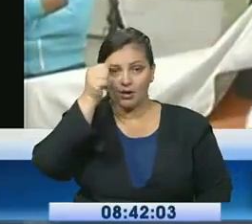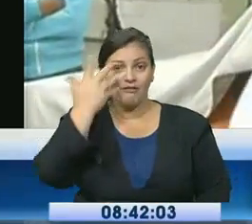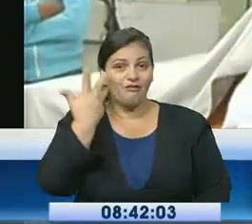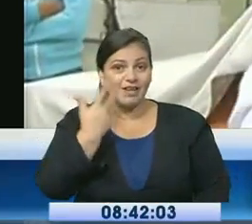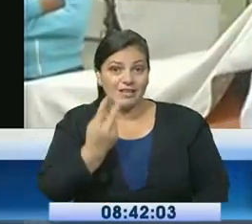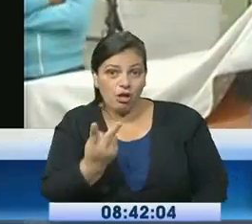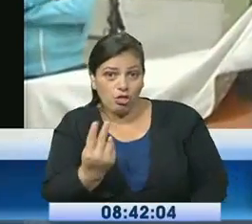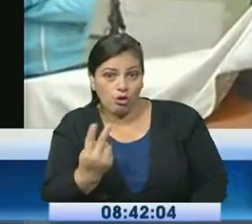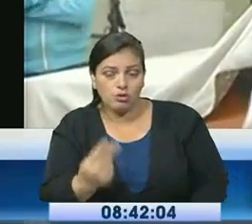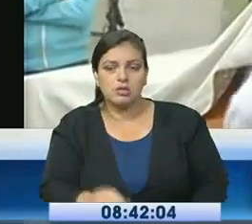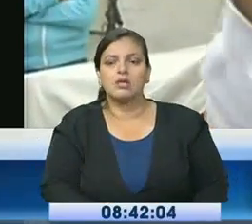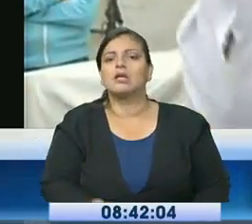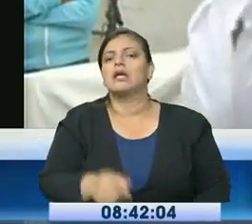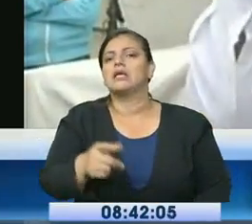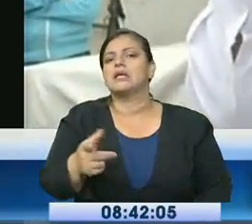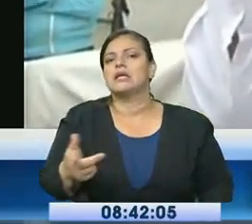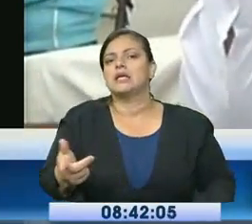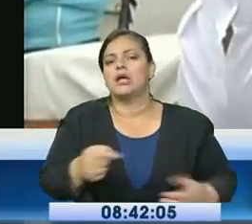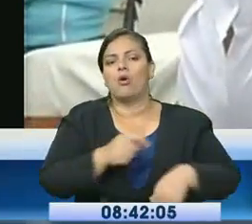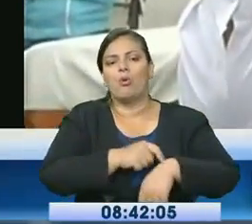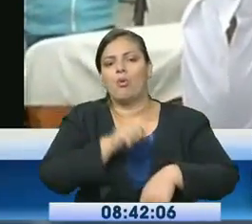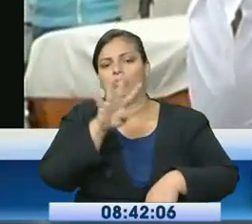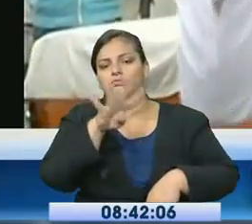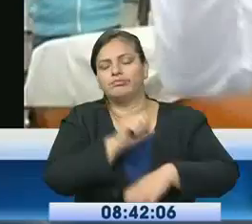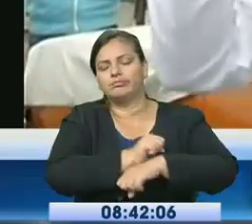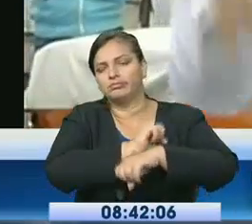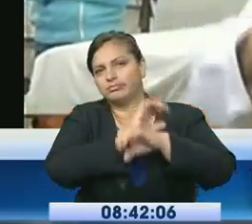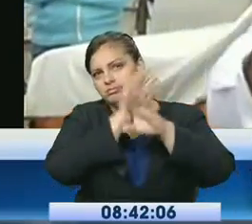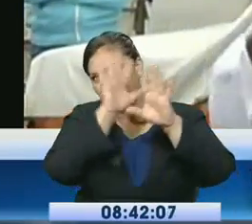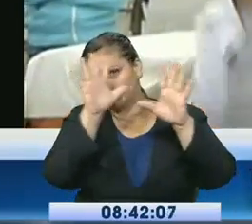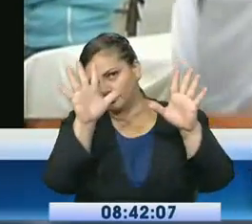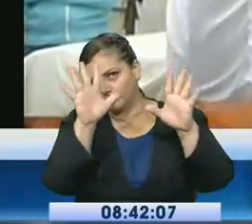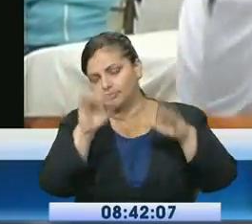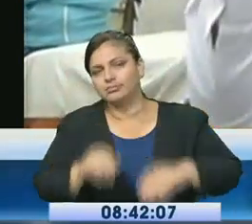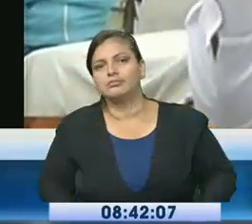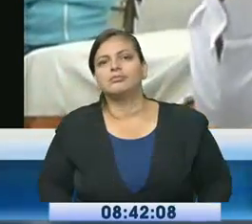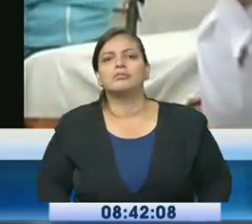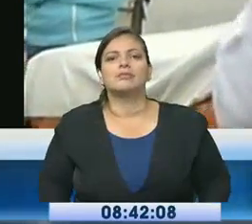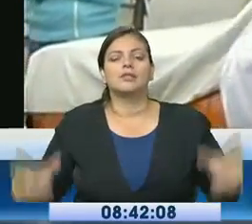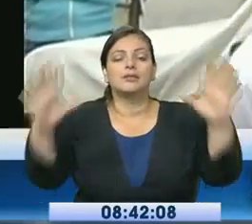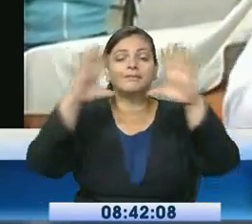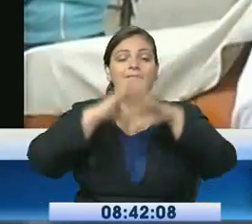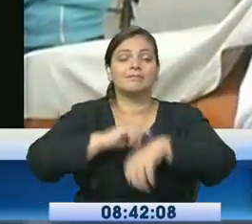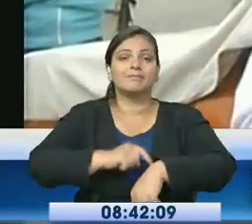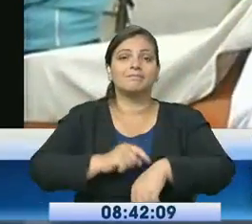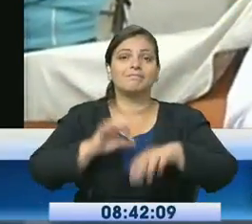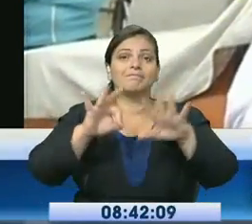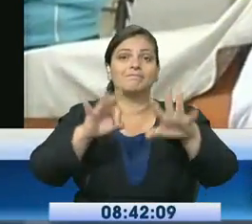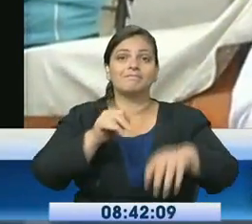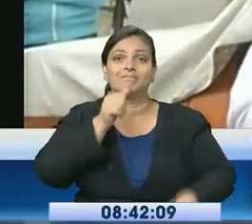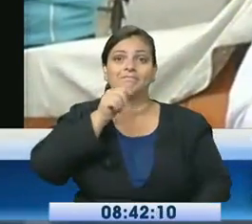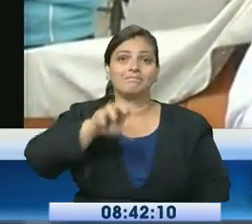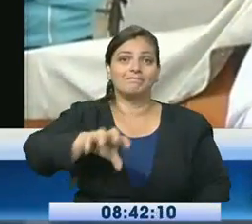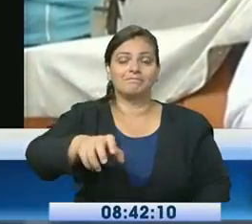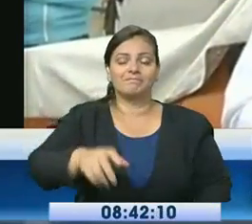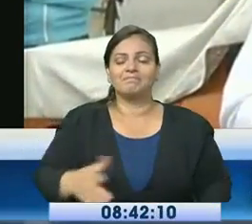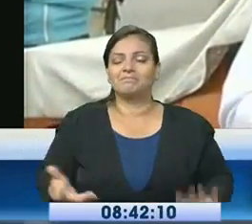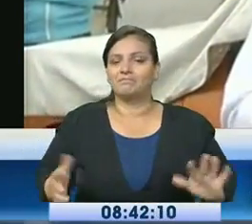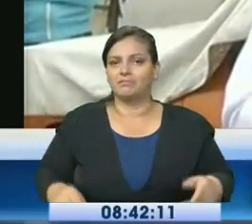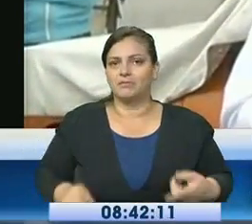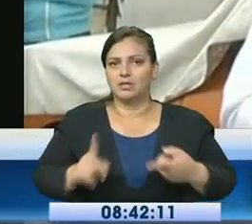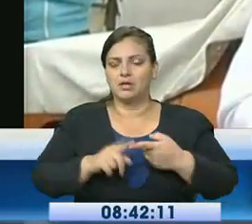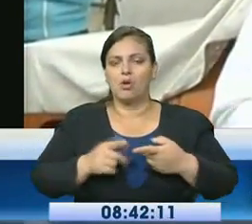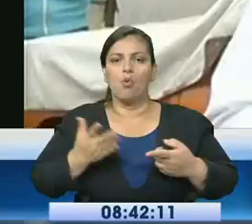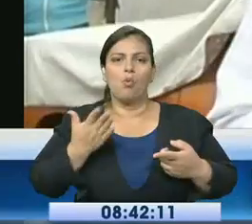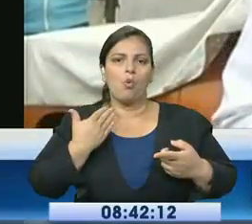también la vía La Costa, el sur de Guayaquil, todos los Guasmos, el suroeste, el centro, también será afectado Durán, Novol y